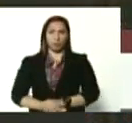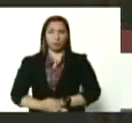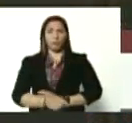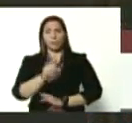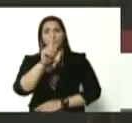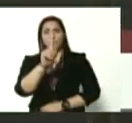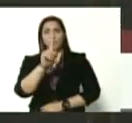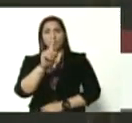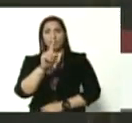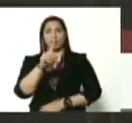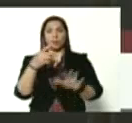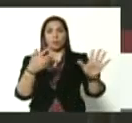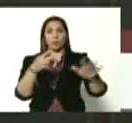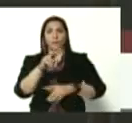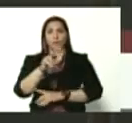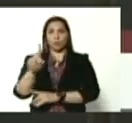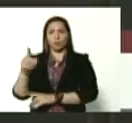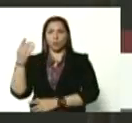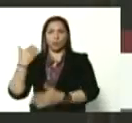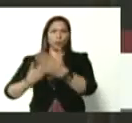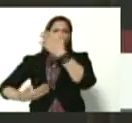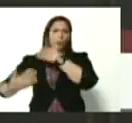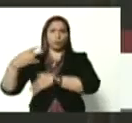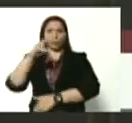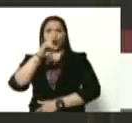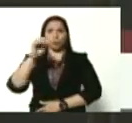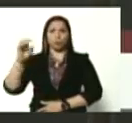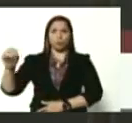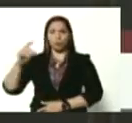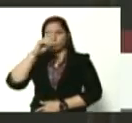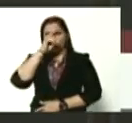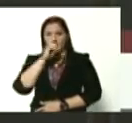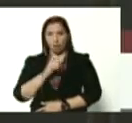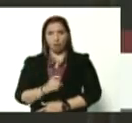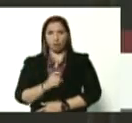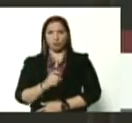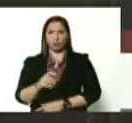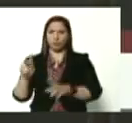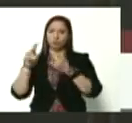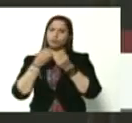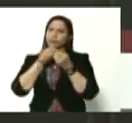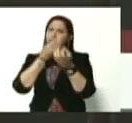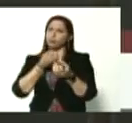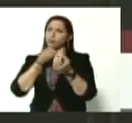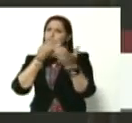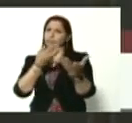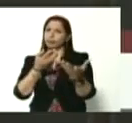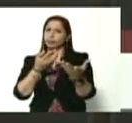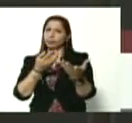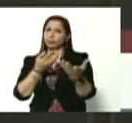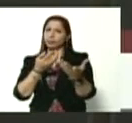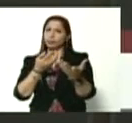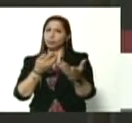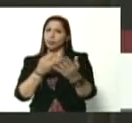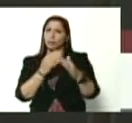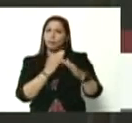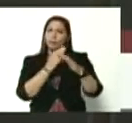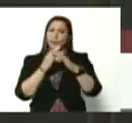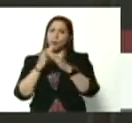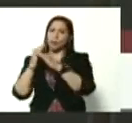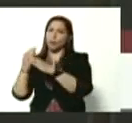1821 y hace 200 años es narrar parte de la vida de rafael urdaneta